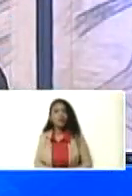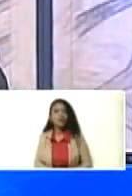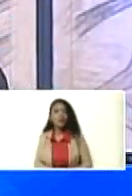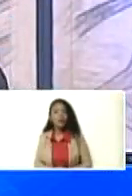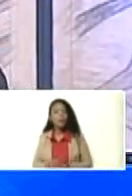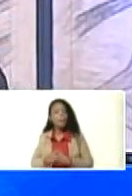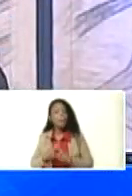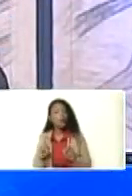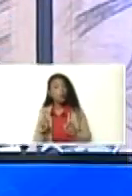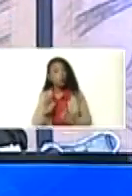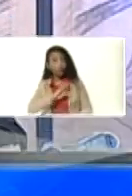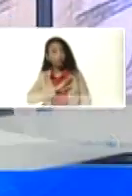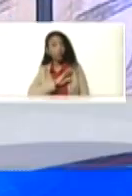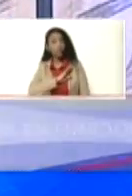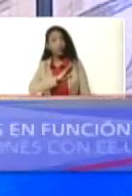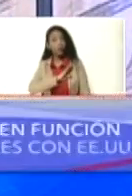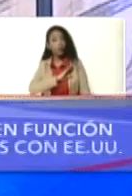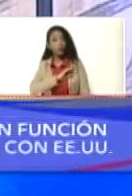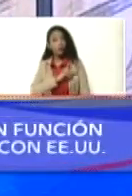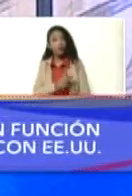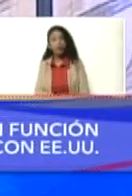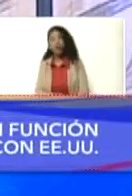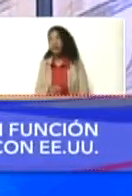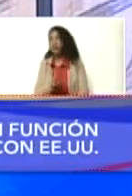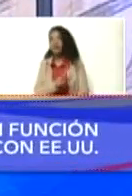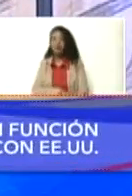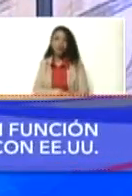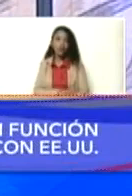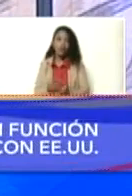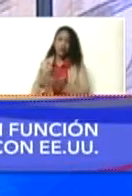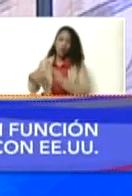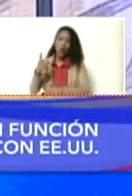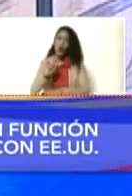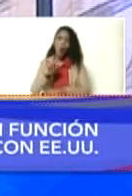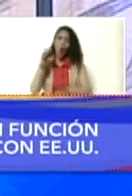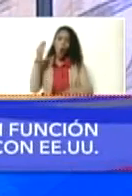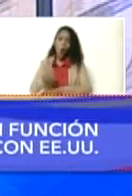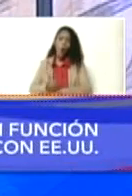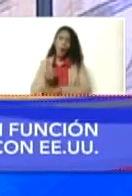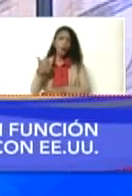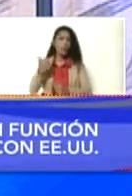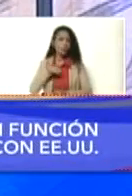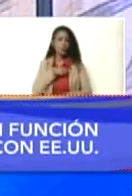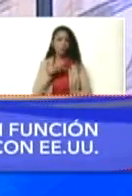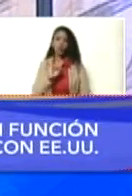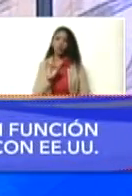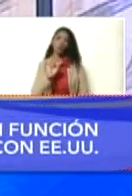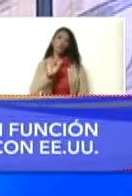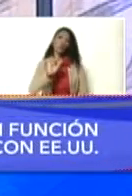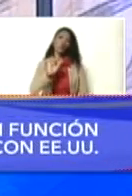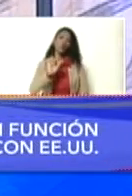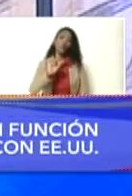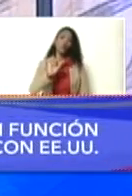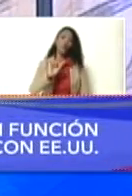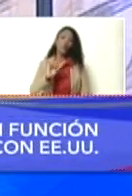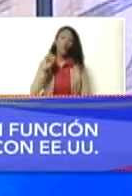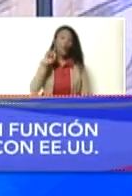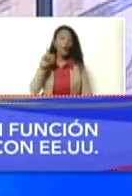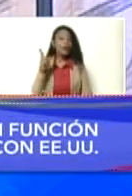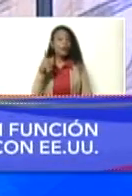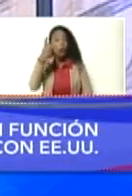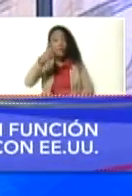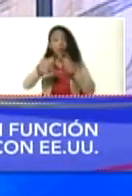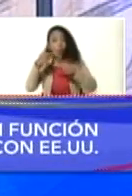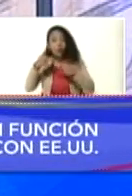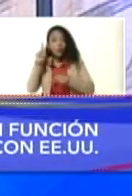pero tenemos pésimas relaciones, no por culpa de nosotros, con el estamento político